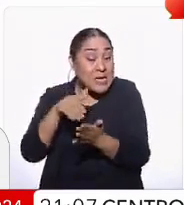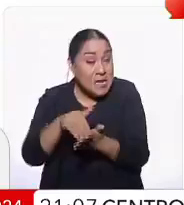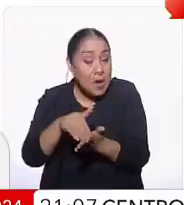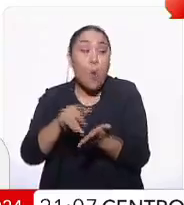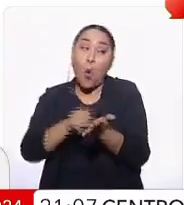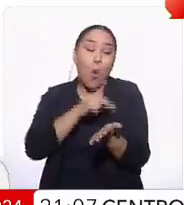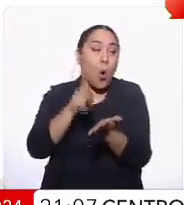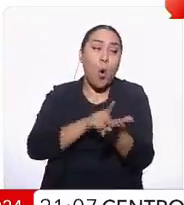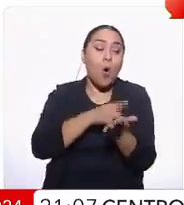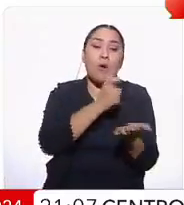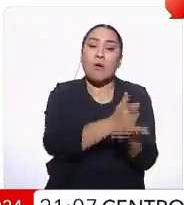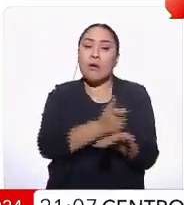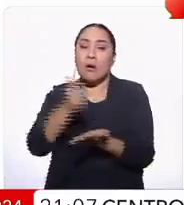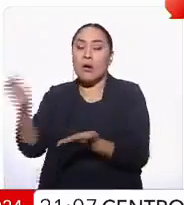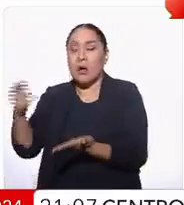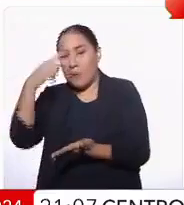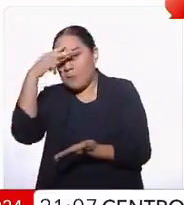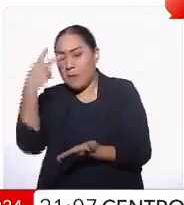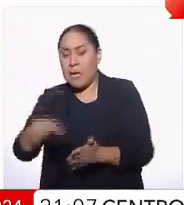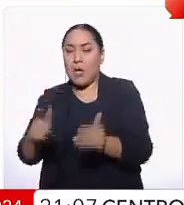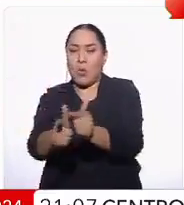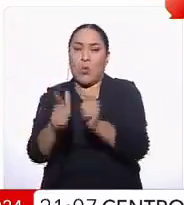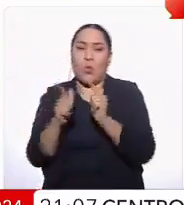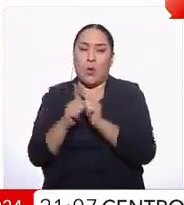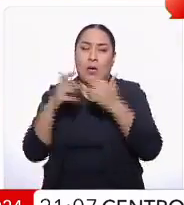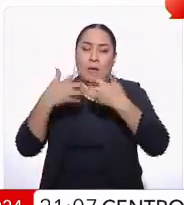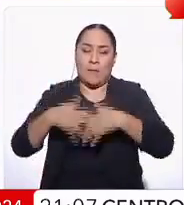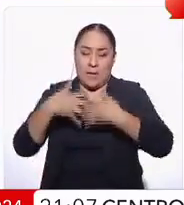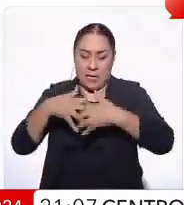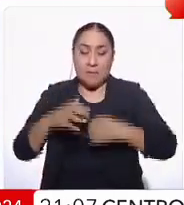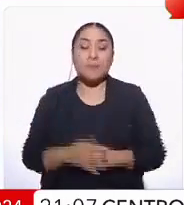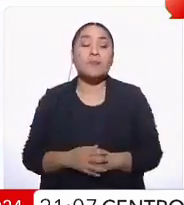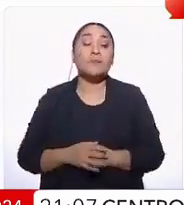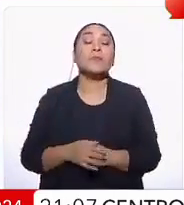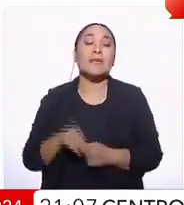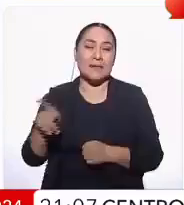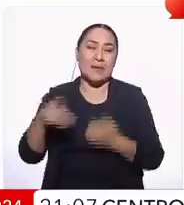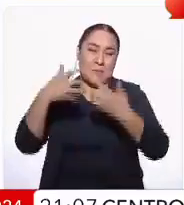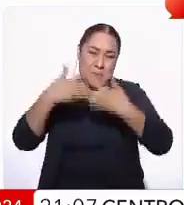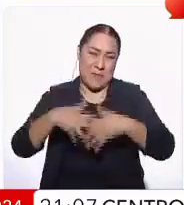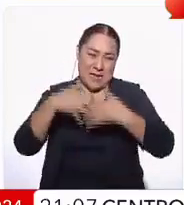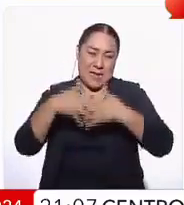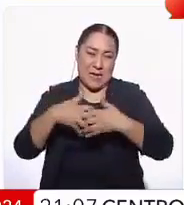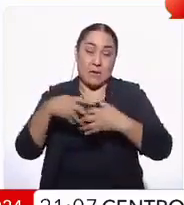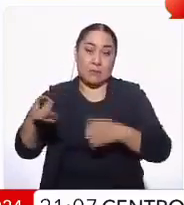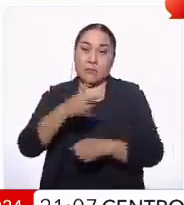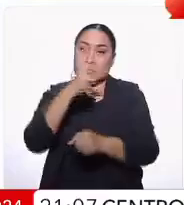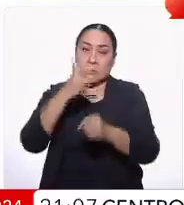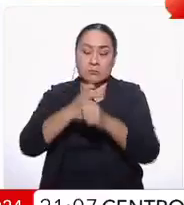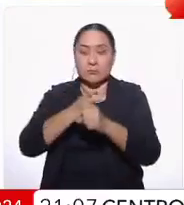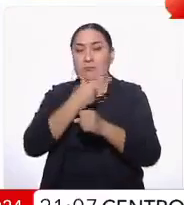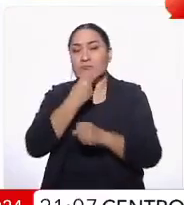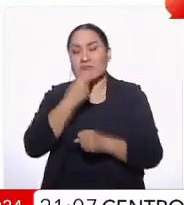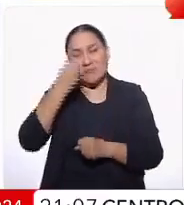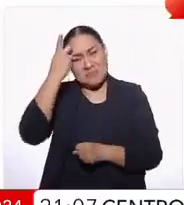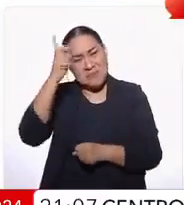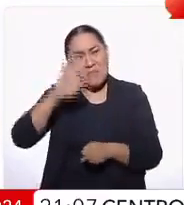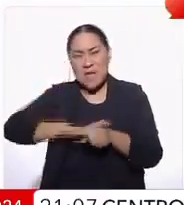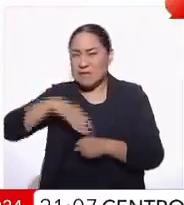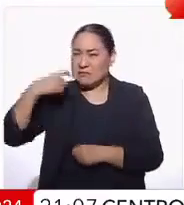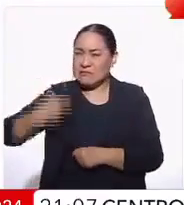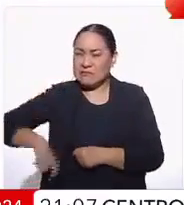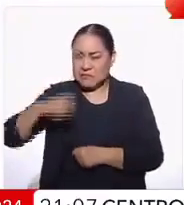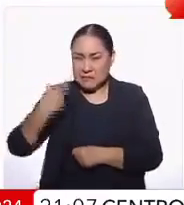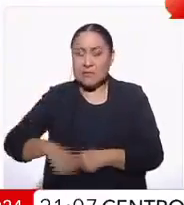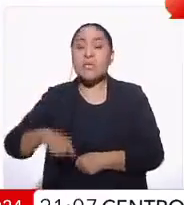es devuelto a Grupo México. La Semarnat exhibió que la empresa del segundo hombre más rico de México